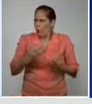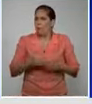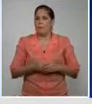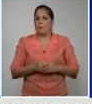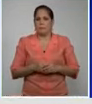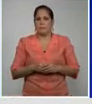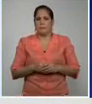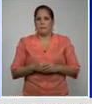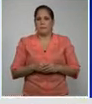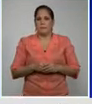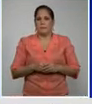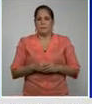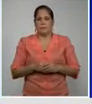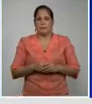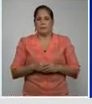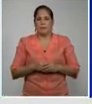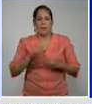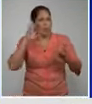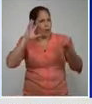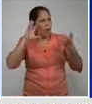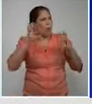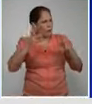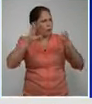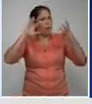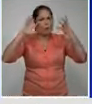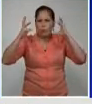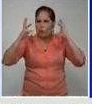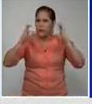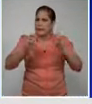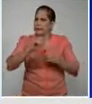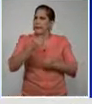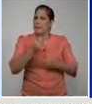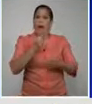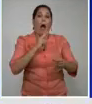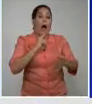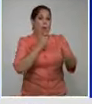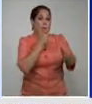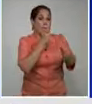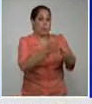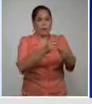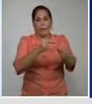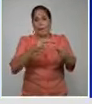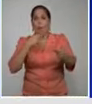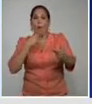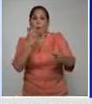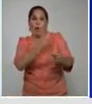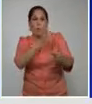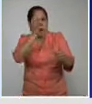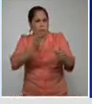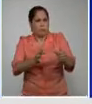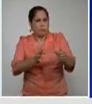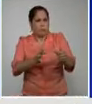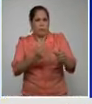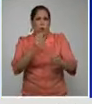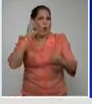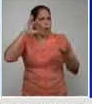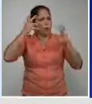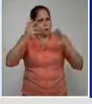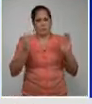Sí. ¿Se podrá confundir con la exigencia de este ensayo clínico placebo y soberana 02? No hay posibilidad de